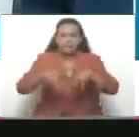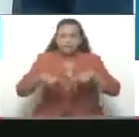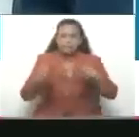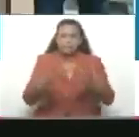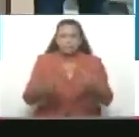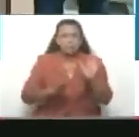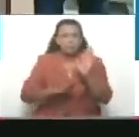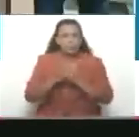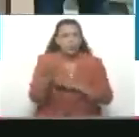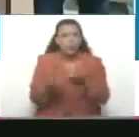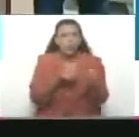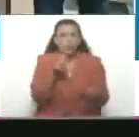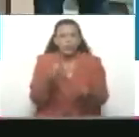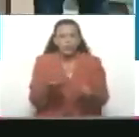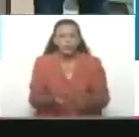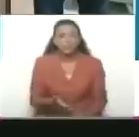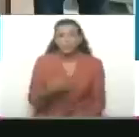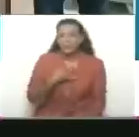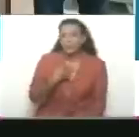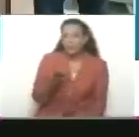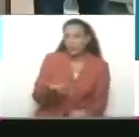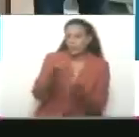y tan avanzado adelante